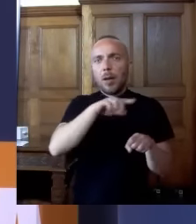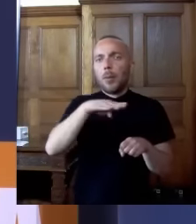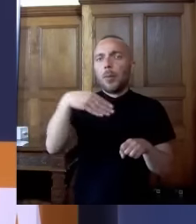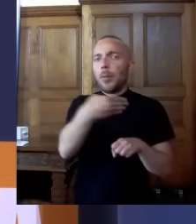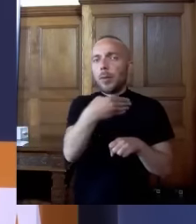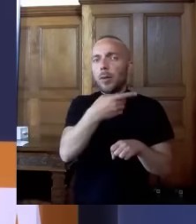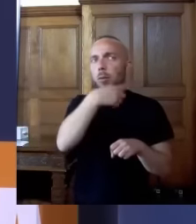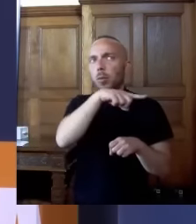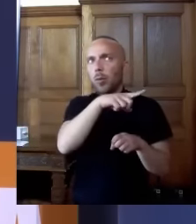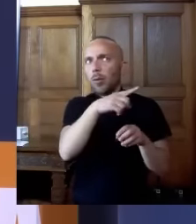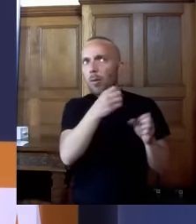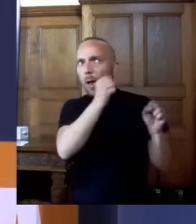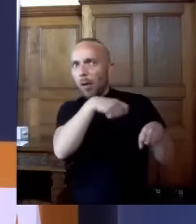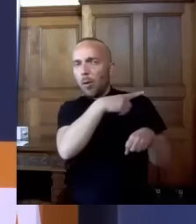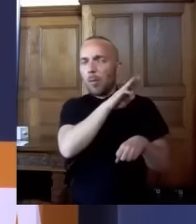bilden